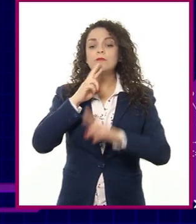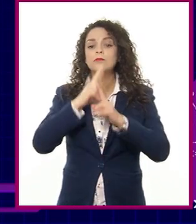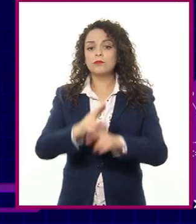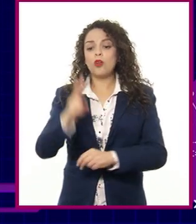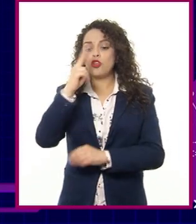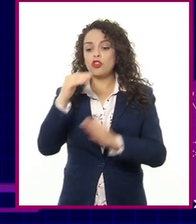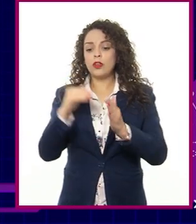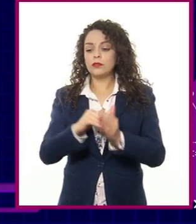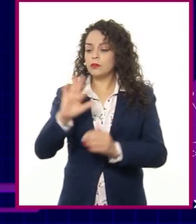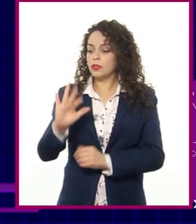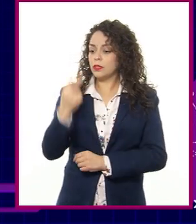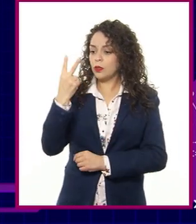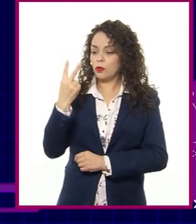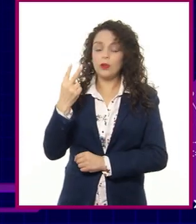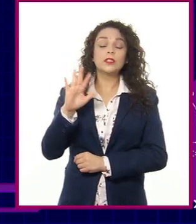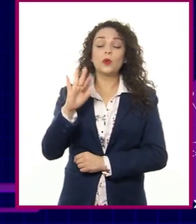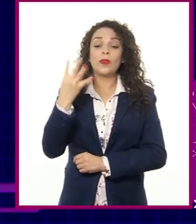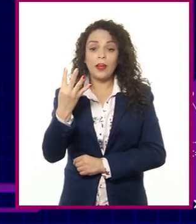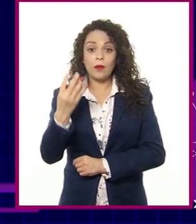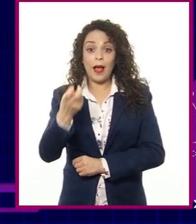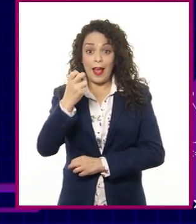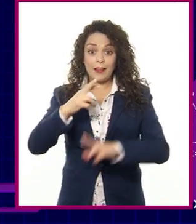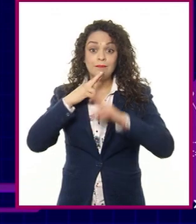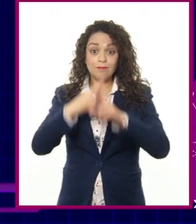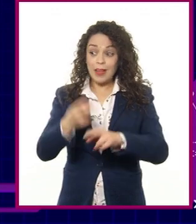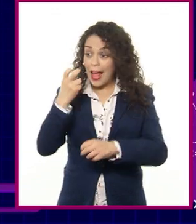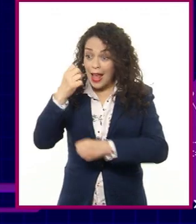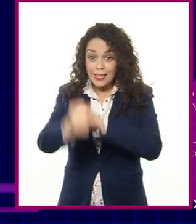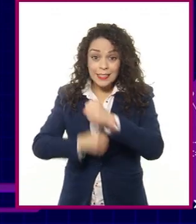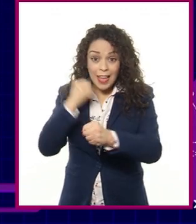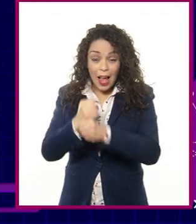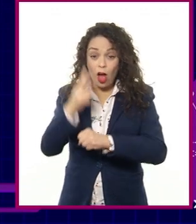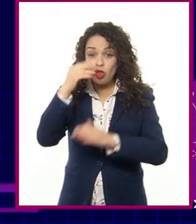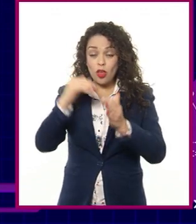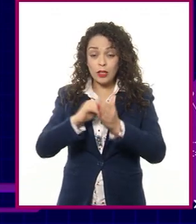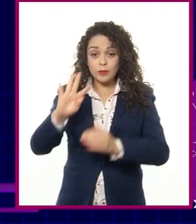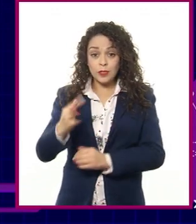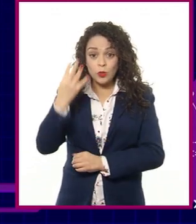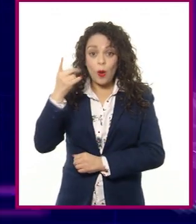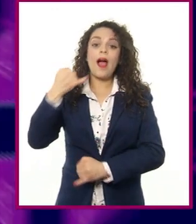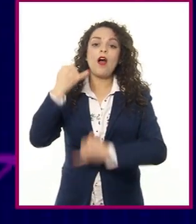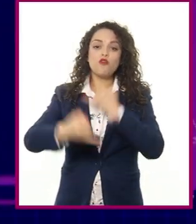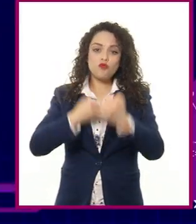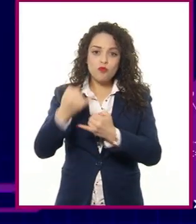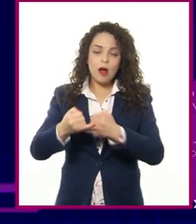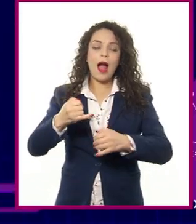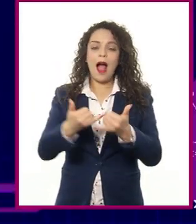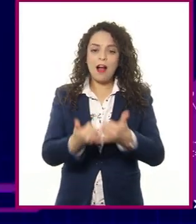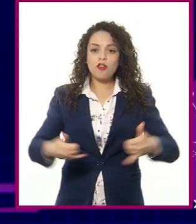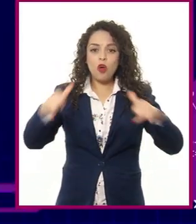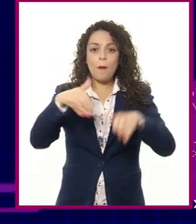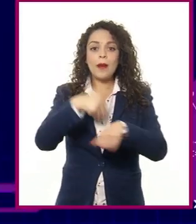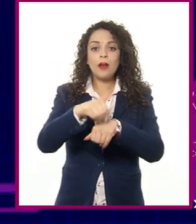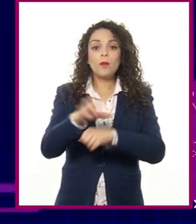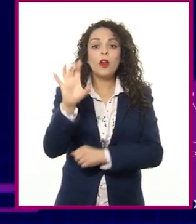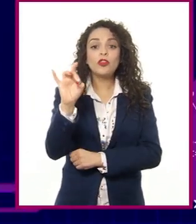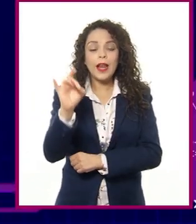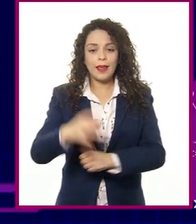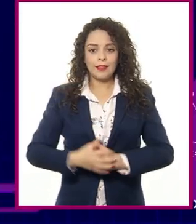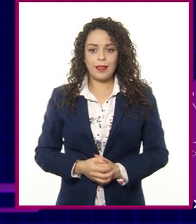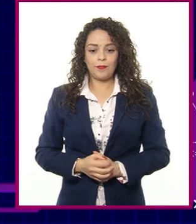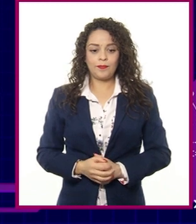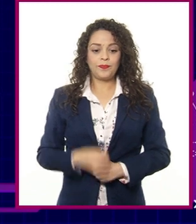2054, teniendo como resultado que en ese año se juega la 30ª Copa Mundial. En 1934 se